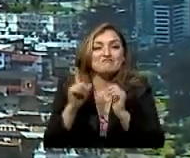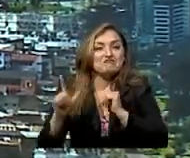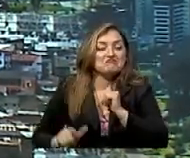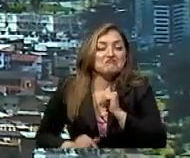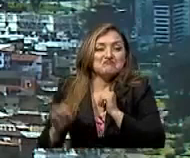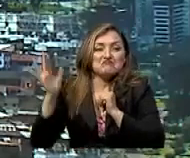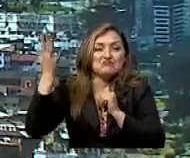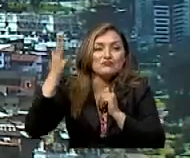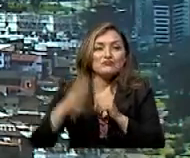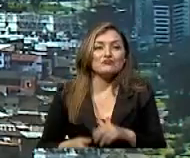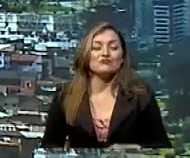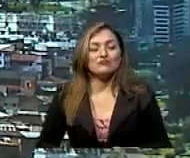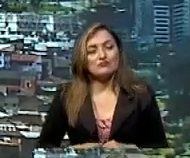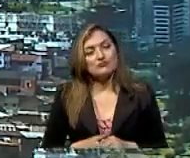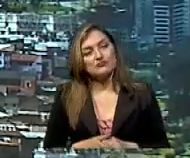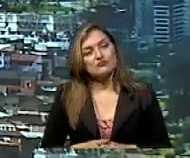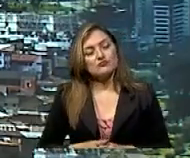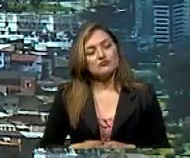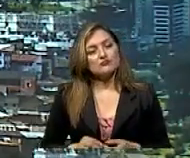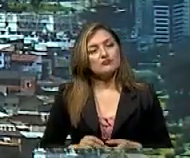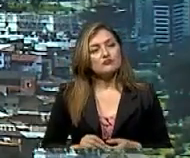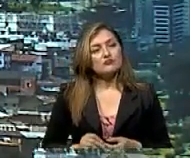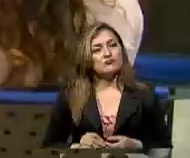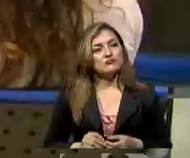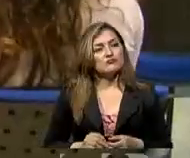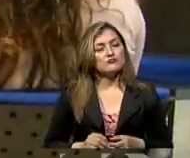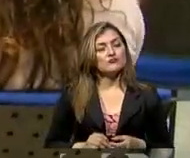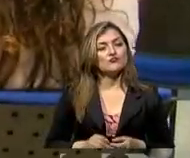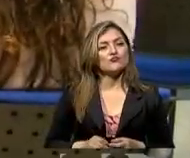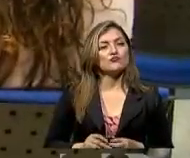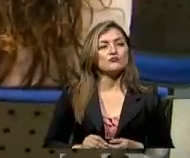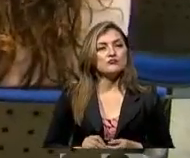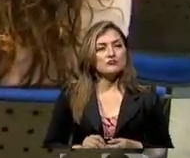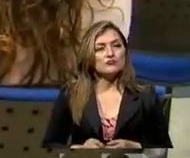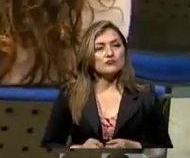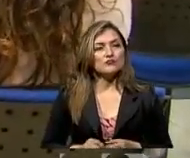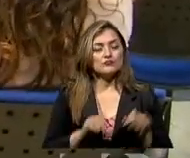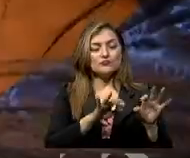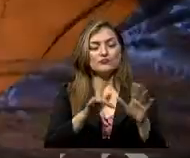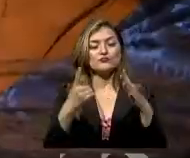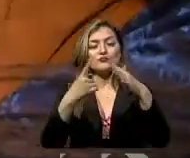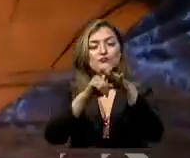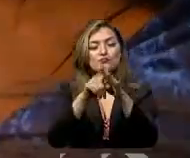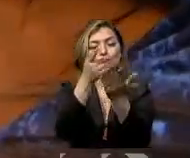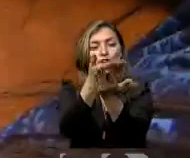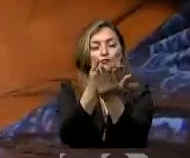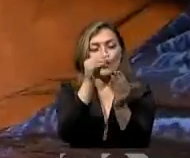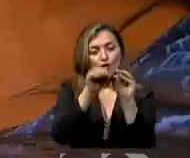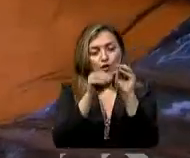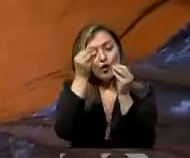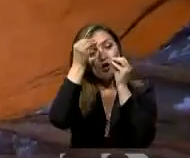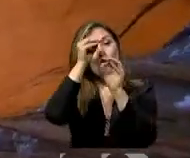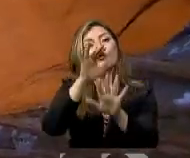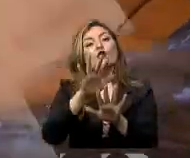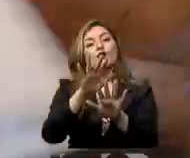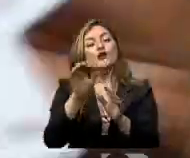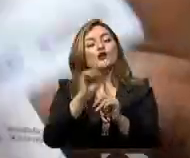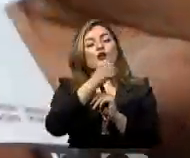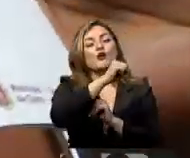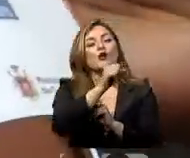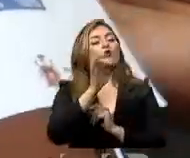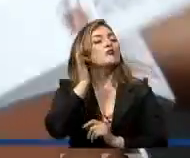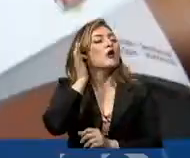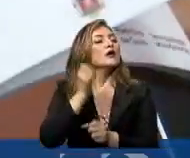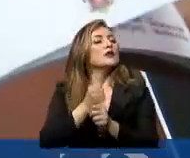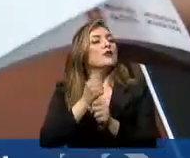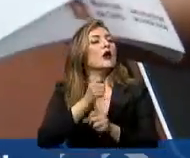tipo de medicamentos por parte del Estado. La Secretaría de Inclusión presentó el informe que recoge la situación de las